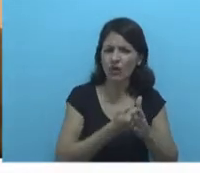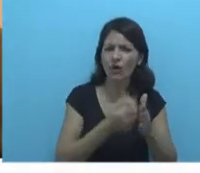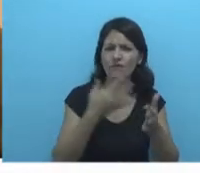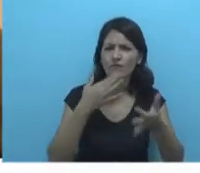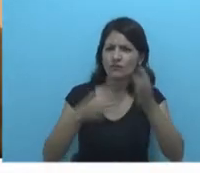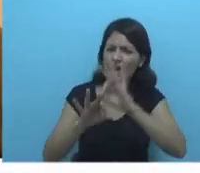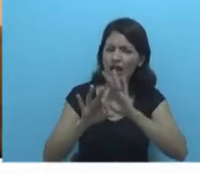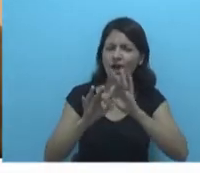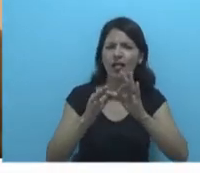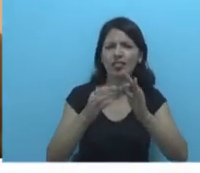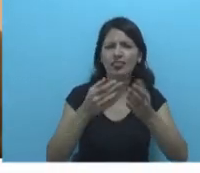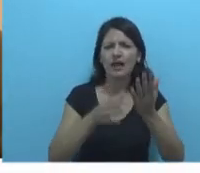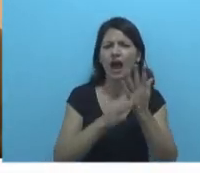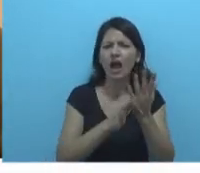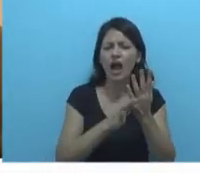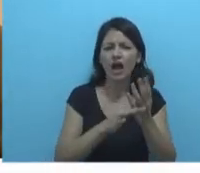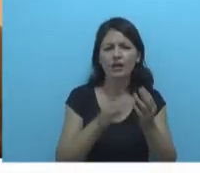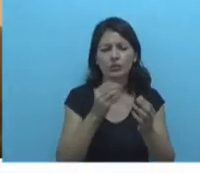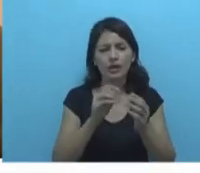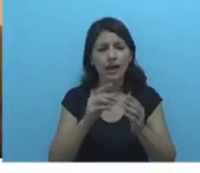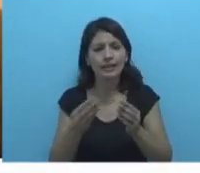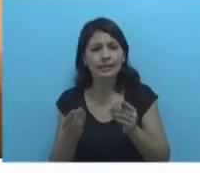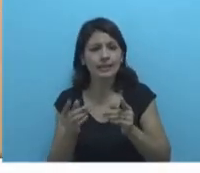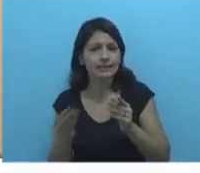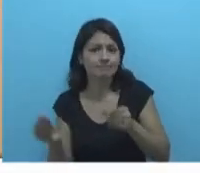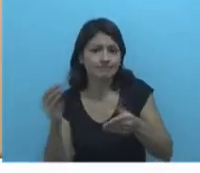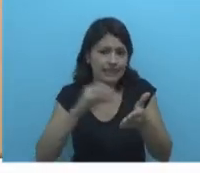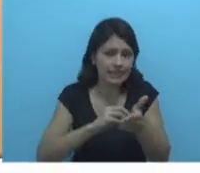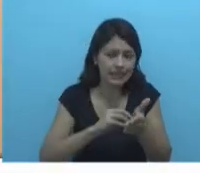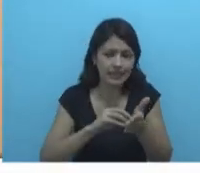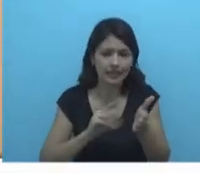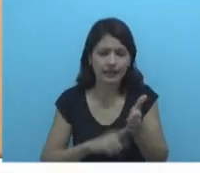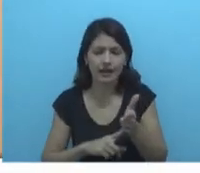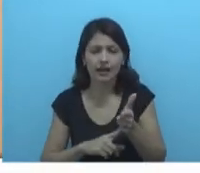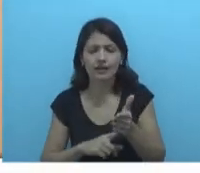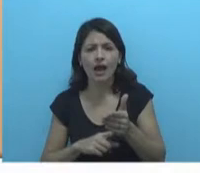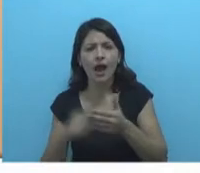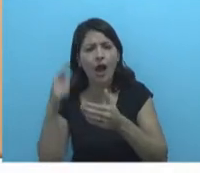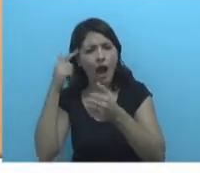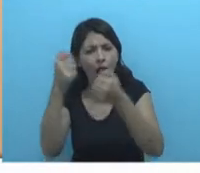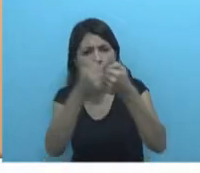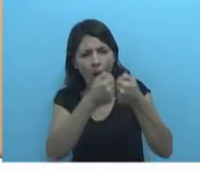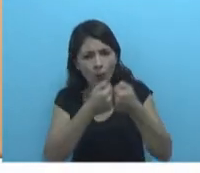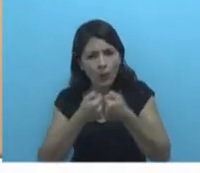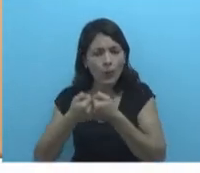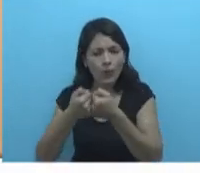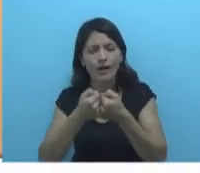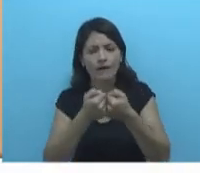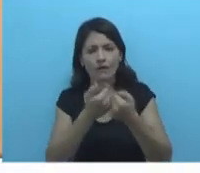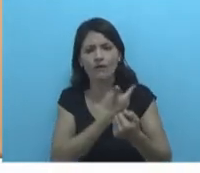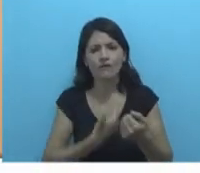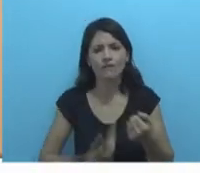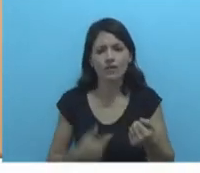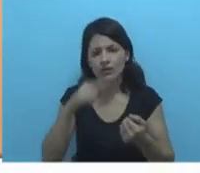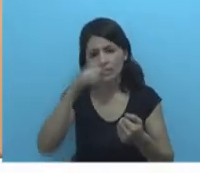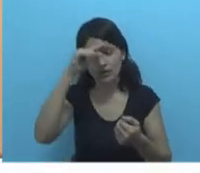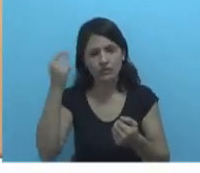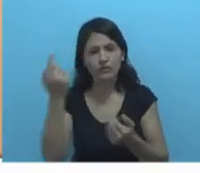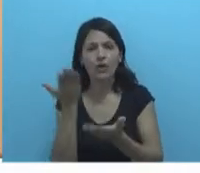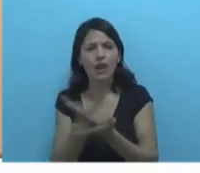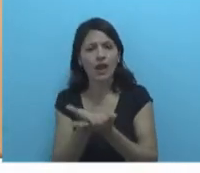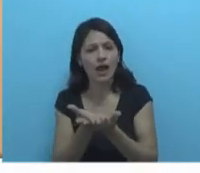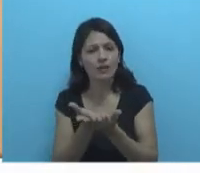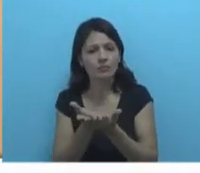dicho también que gran parte de los acuerdos que el gobierno nacional le